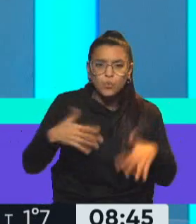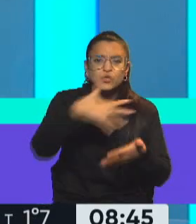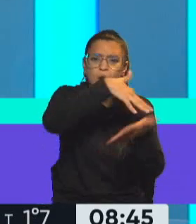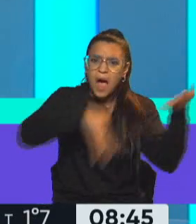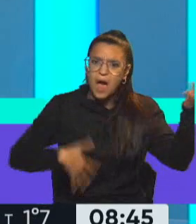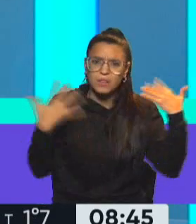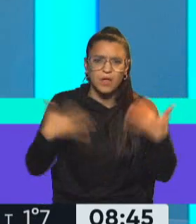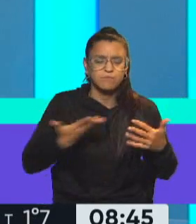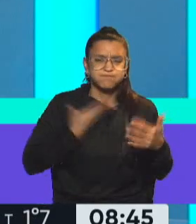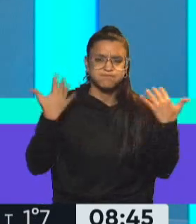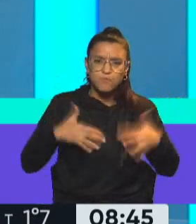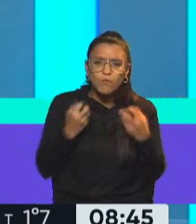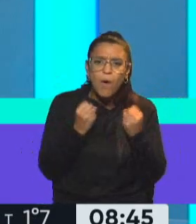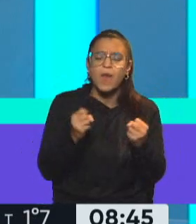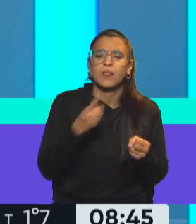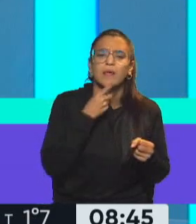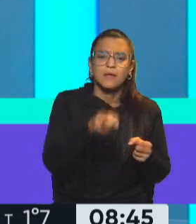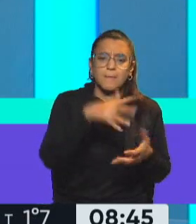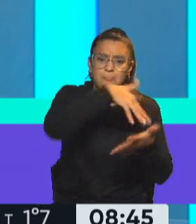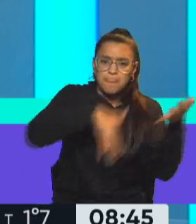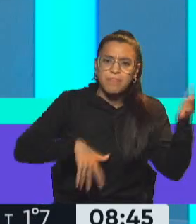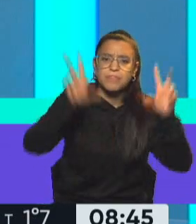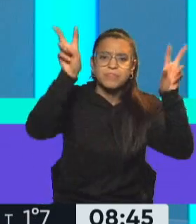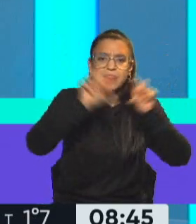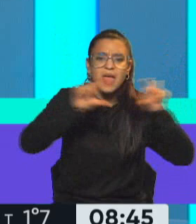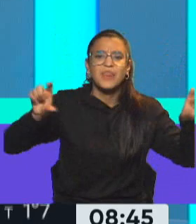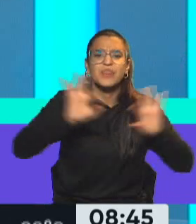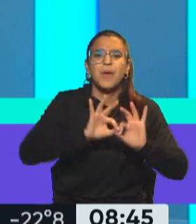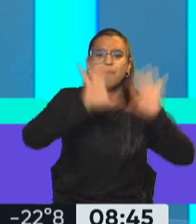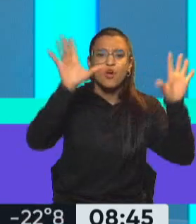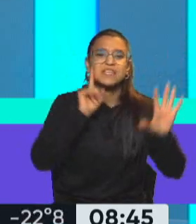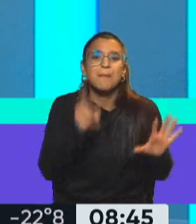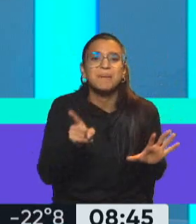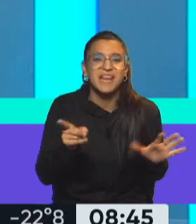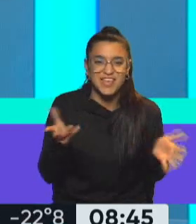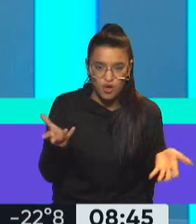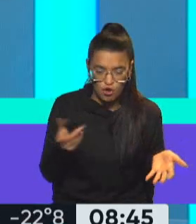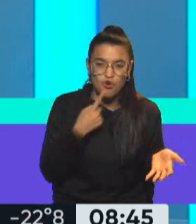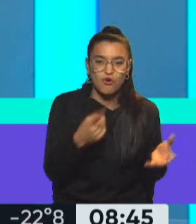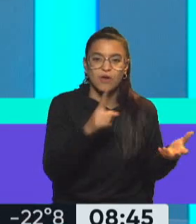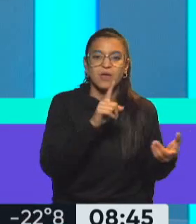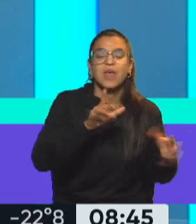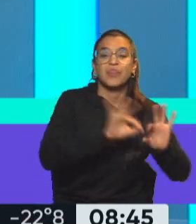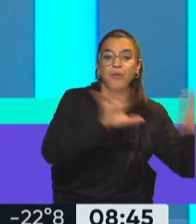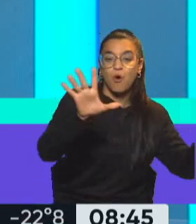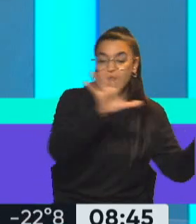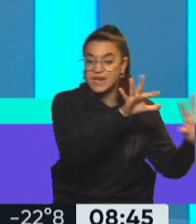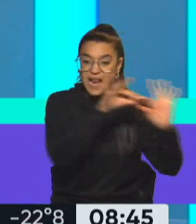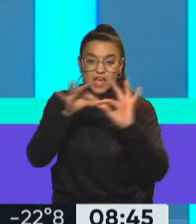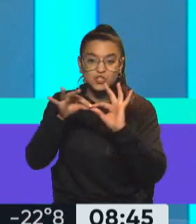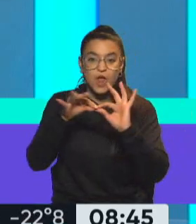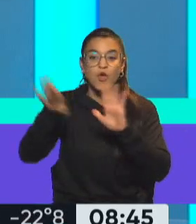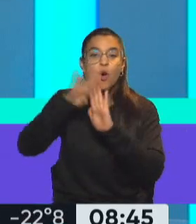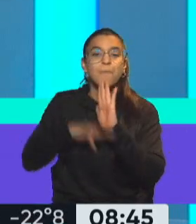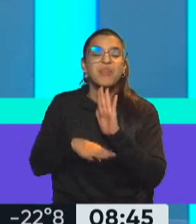tuvo mucho efecto en ese momento. La carta titulada La democracia está en peligro, relacionando el sistema democrático con las